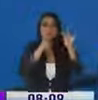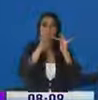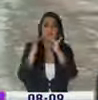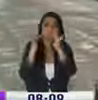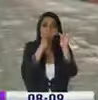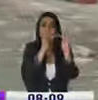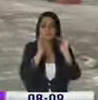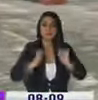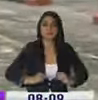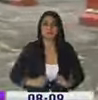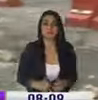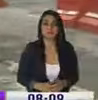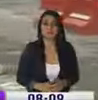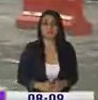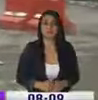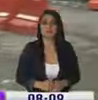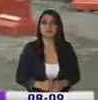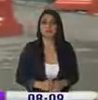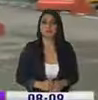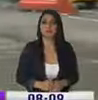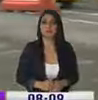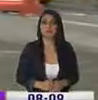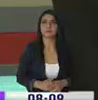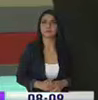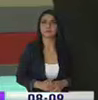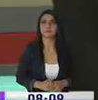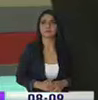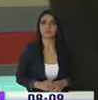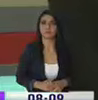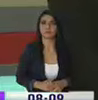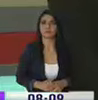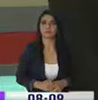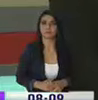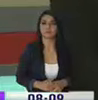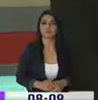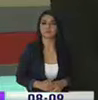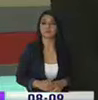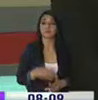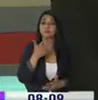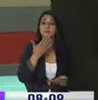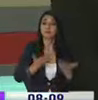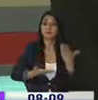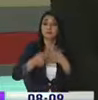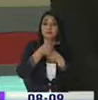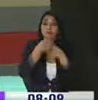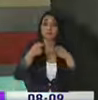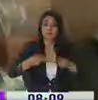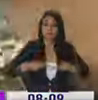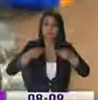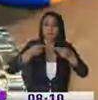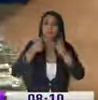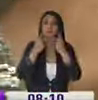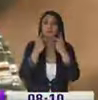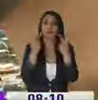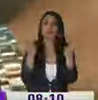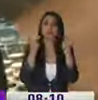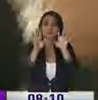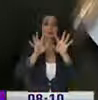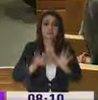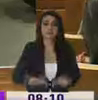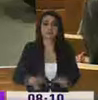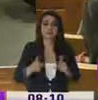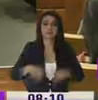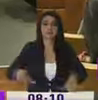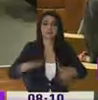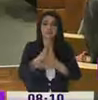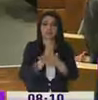componen, informó Alison Corral. Y ante la supuesta falsificación de documentos públicos por parte de la Secretaría de